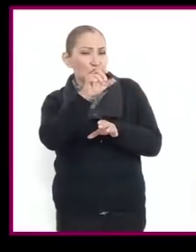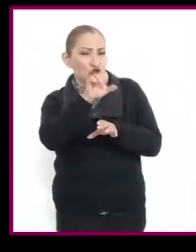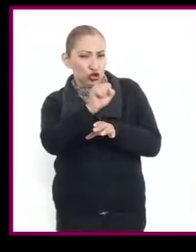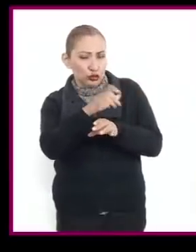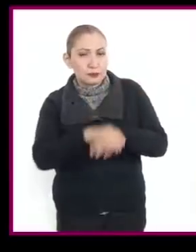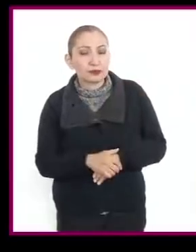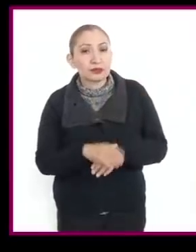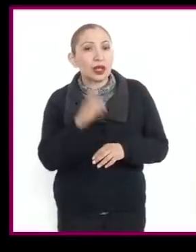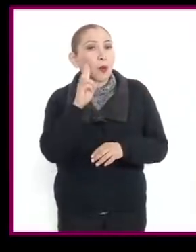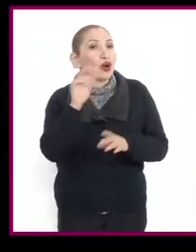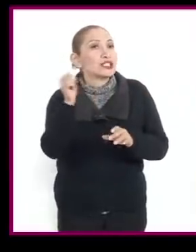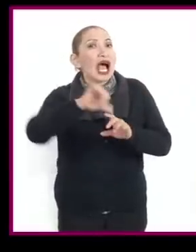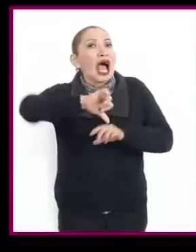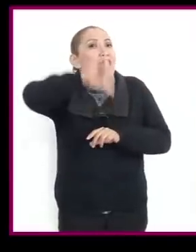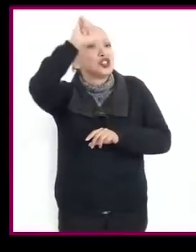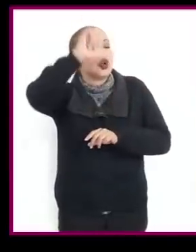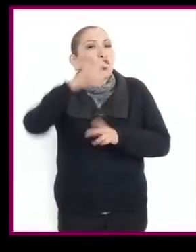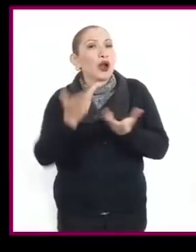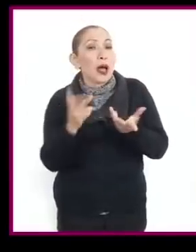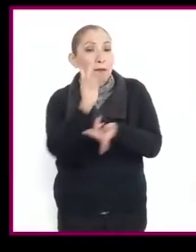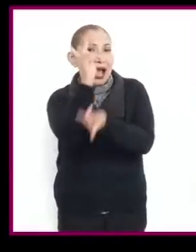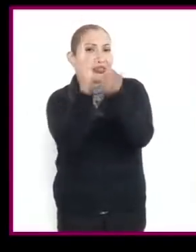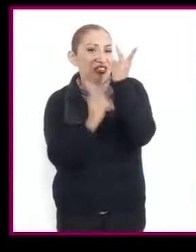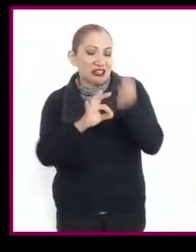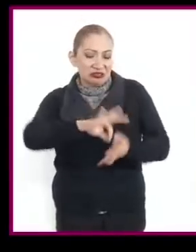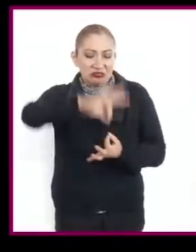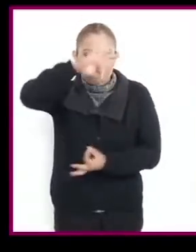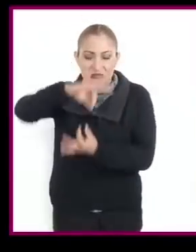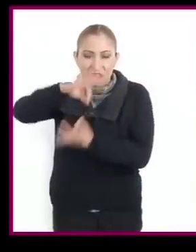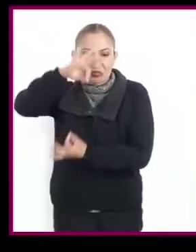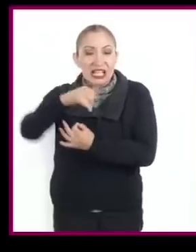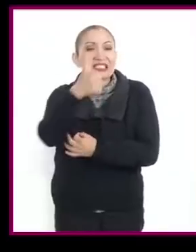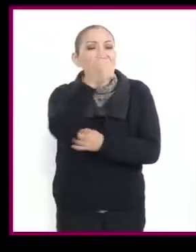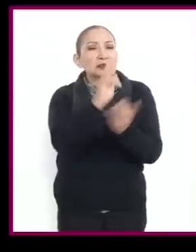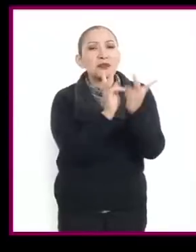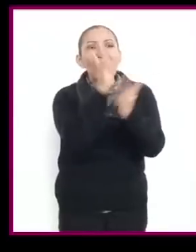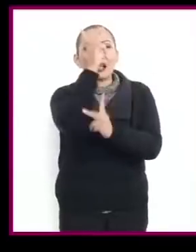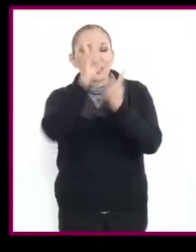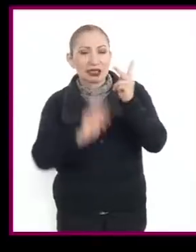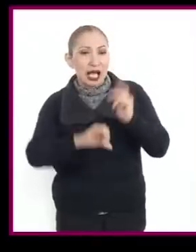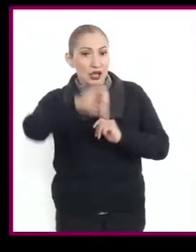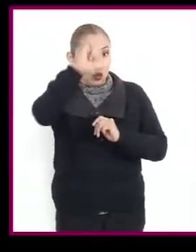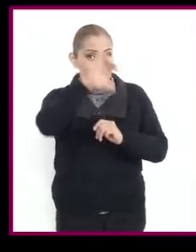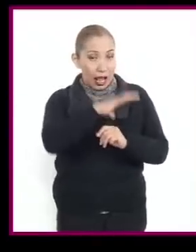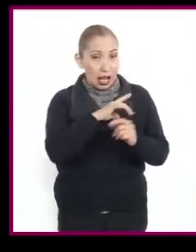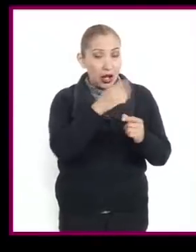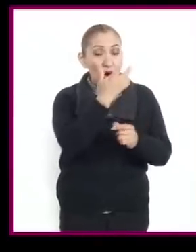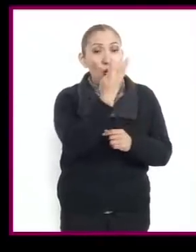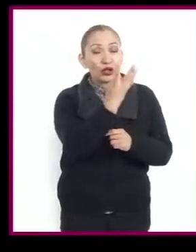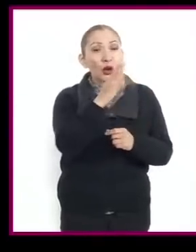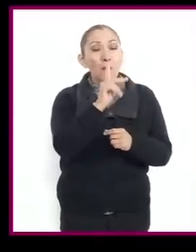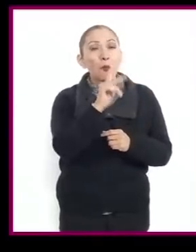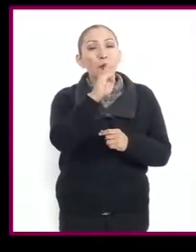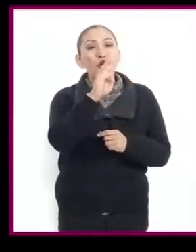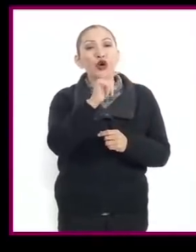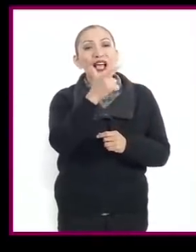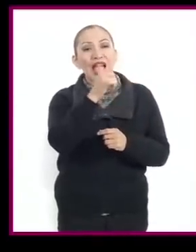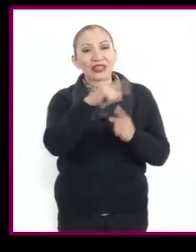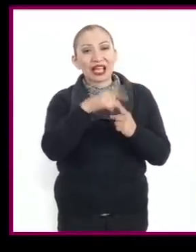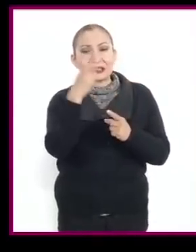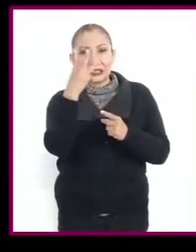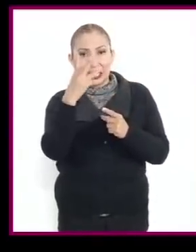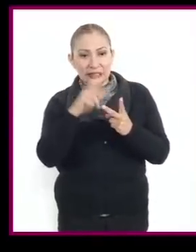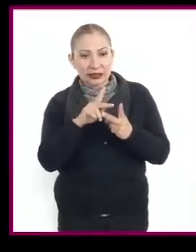Quizá estamos midiendo las alturas de las plantas en nuestro jardín. Digamos que tenemos 6 plantas cuyas alturas son 4 pulgadas,